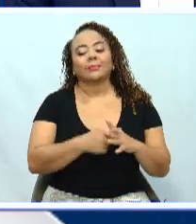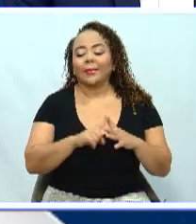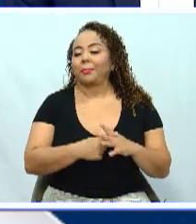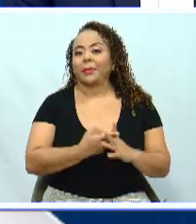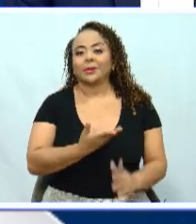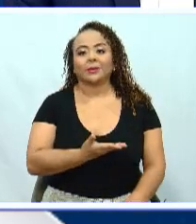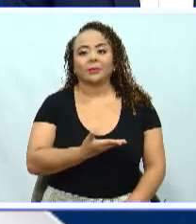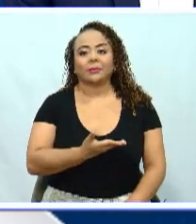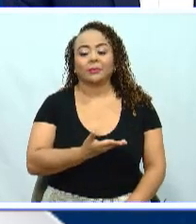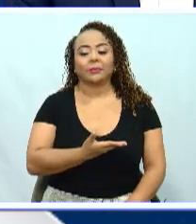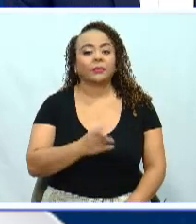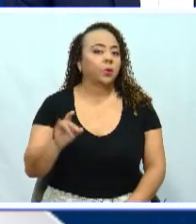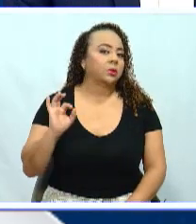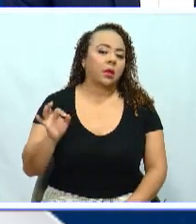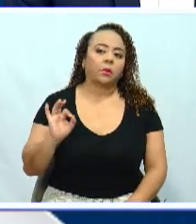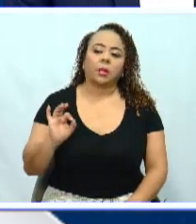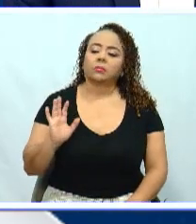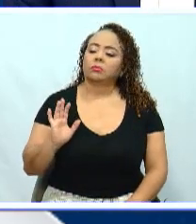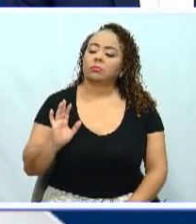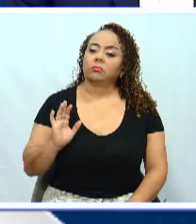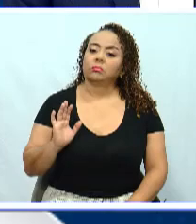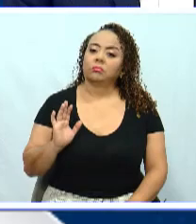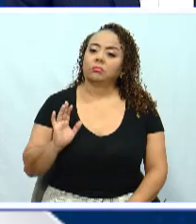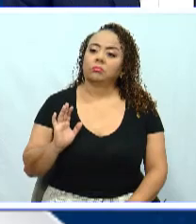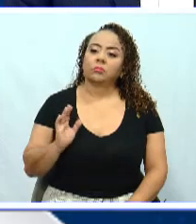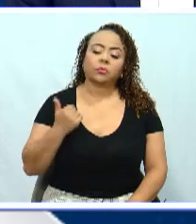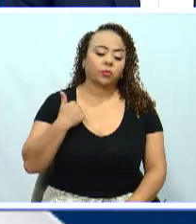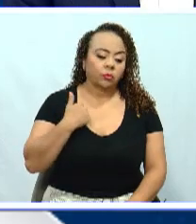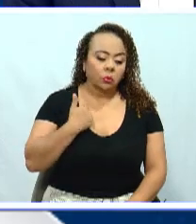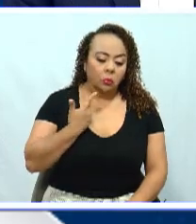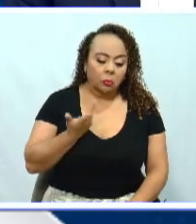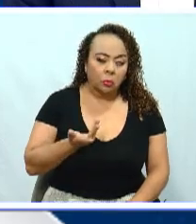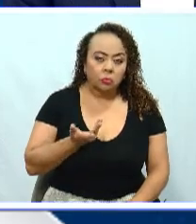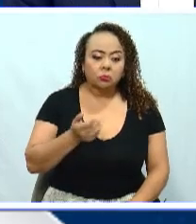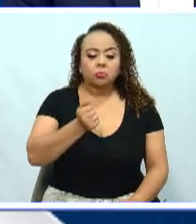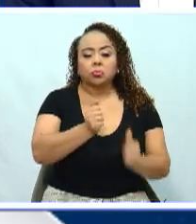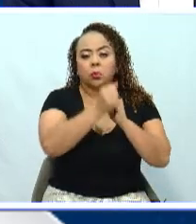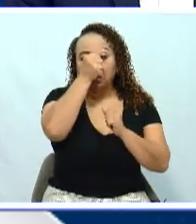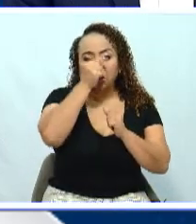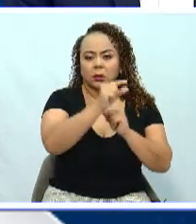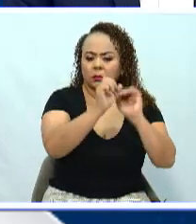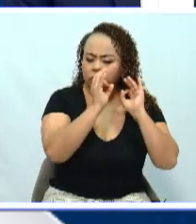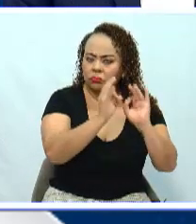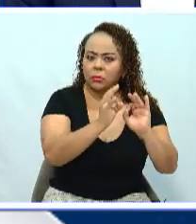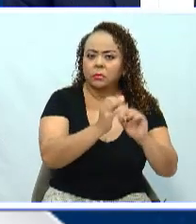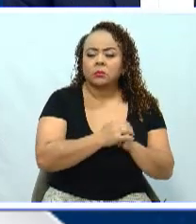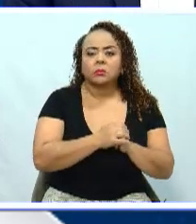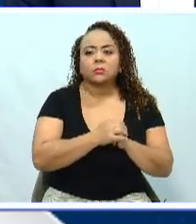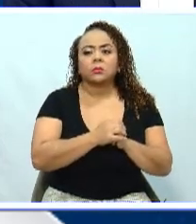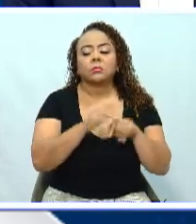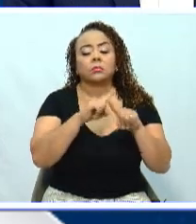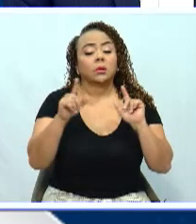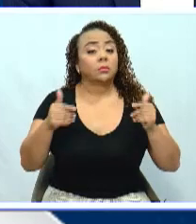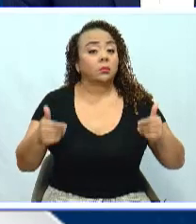empezando y no le ha ido bien no ha tenido un buen paso tuvo un paso con Grecia al que lo ascendió pero